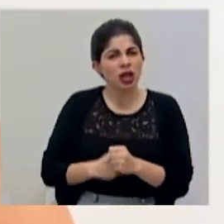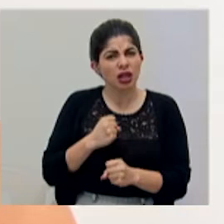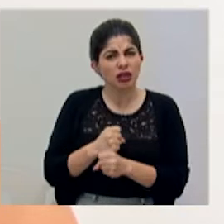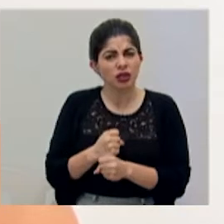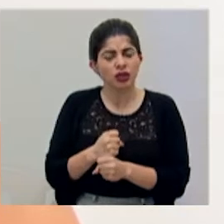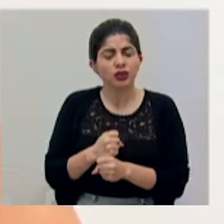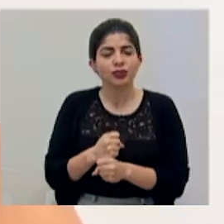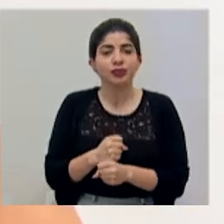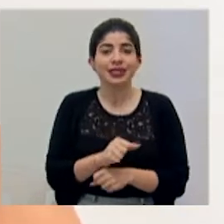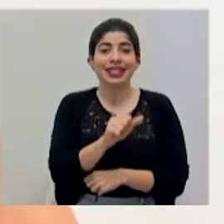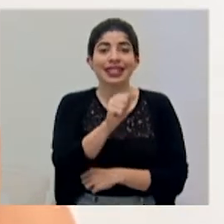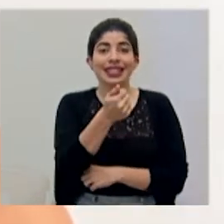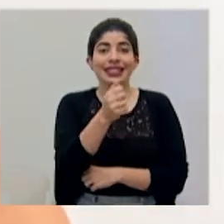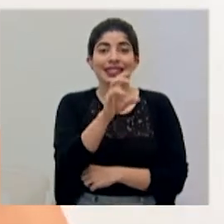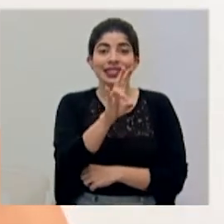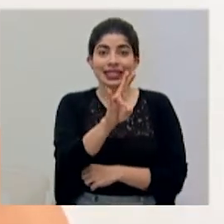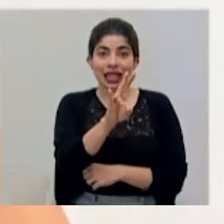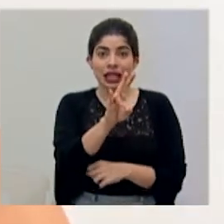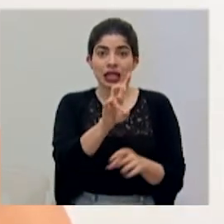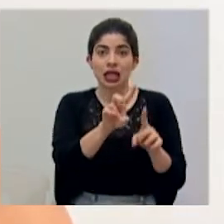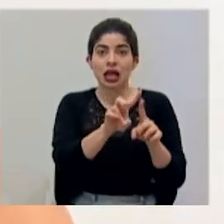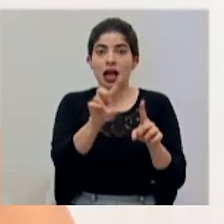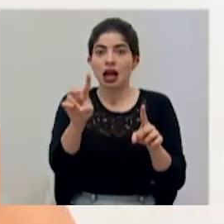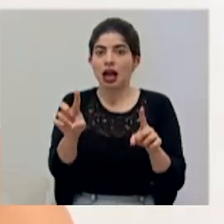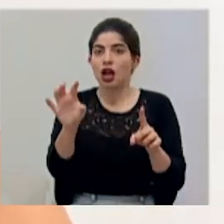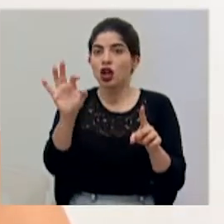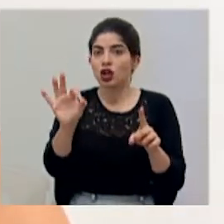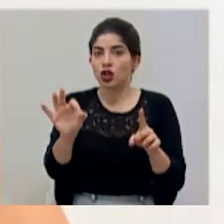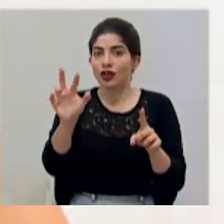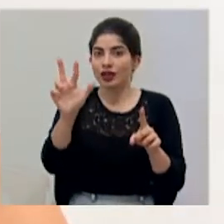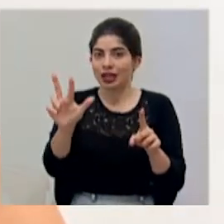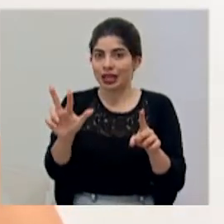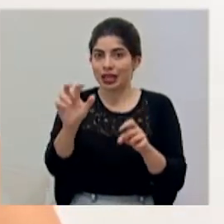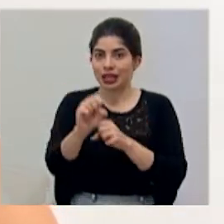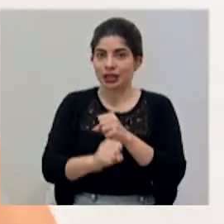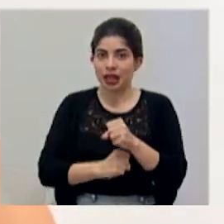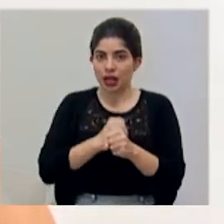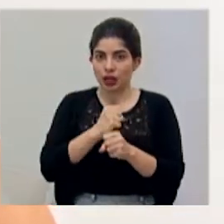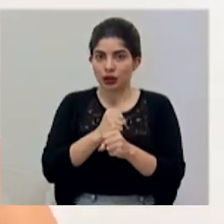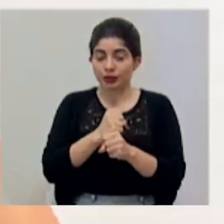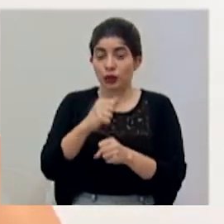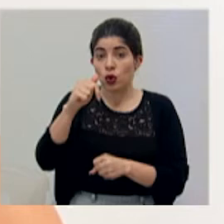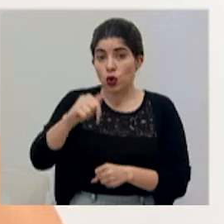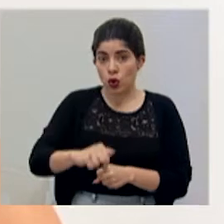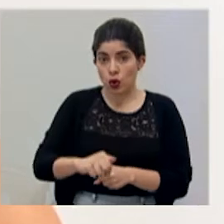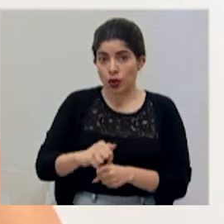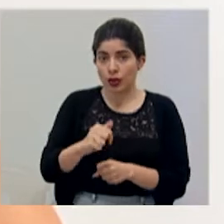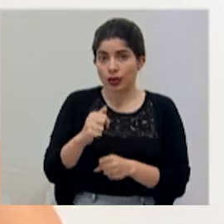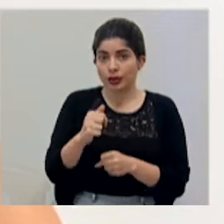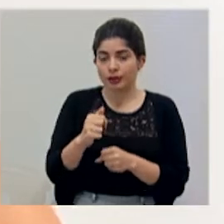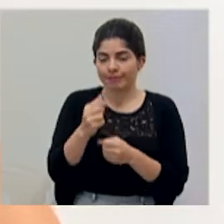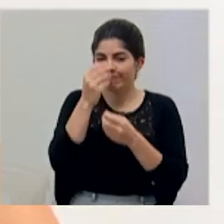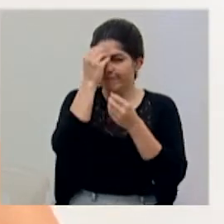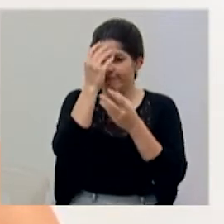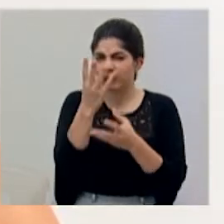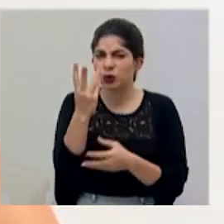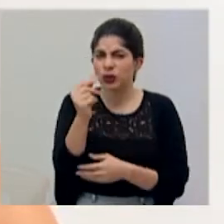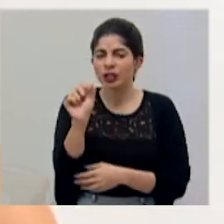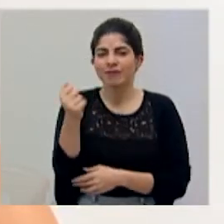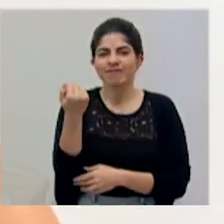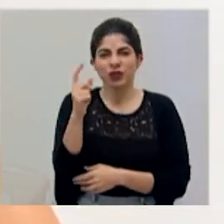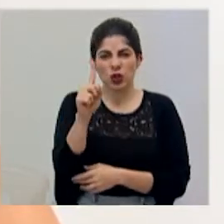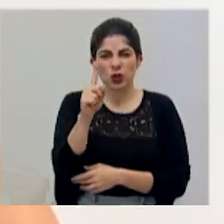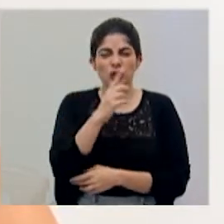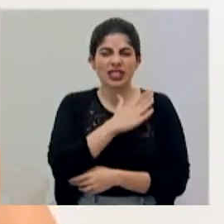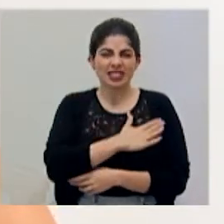va de los 17 a los 93 años. Para hoy se registran 11